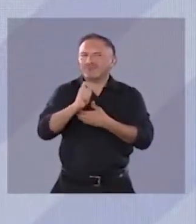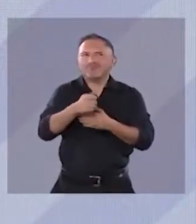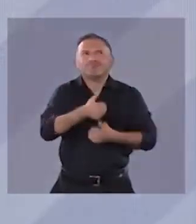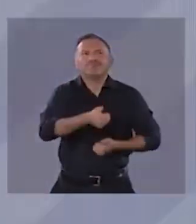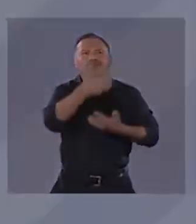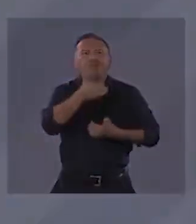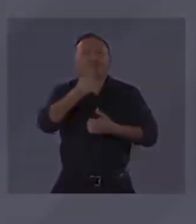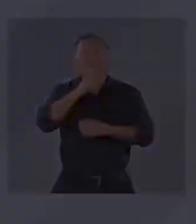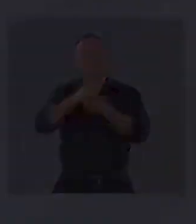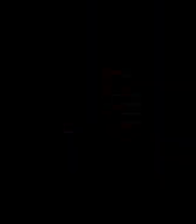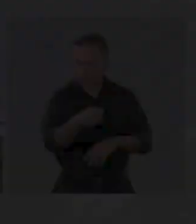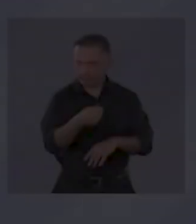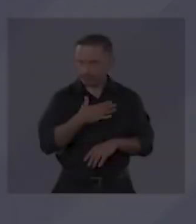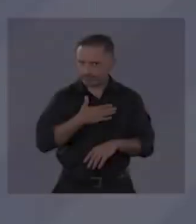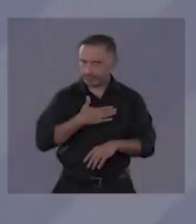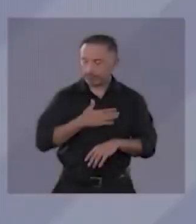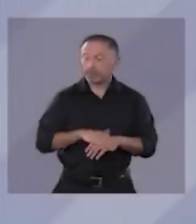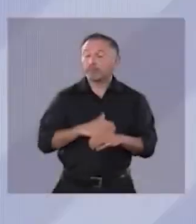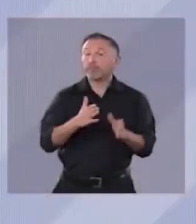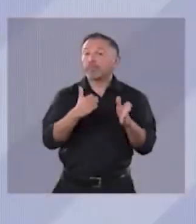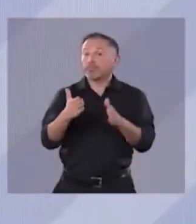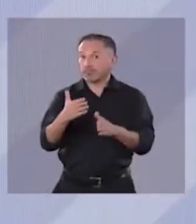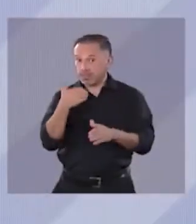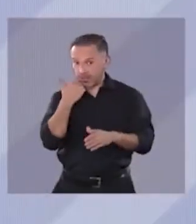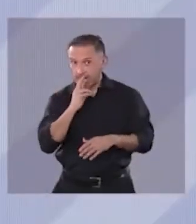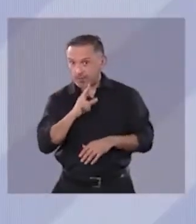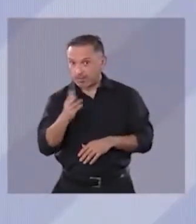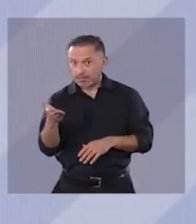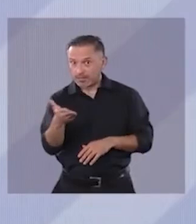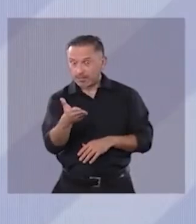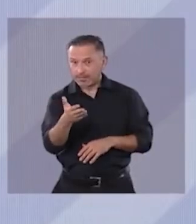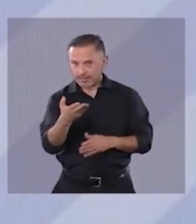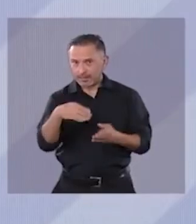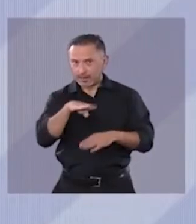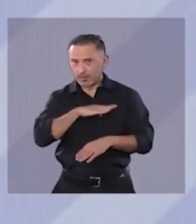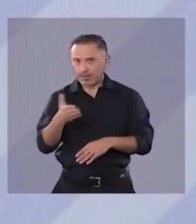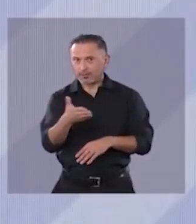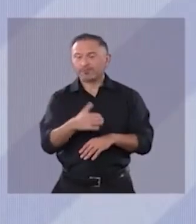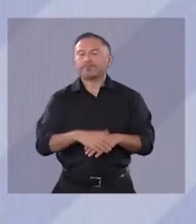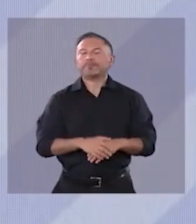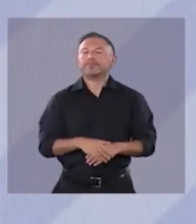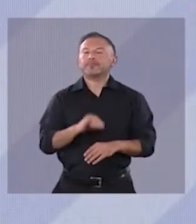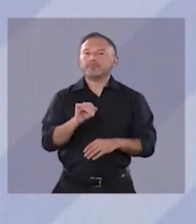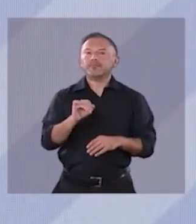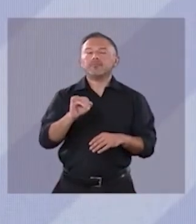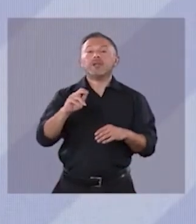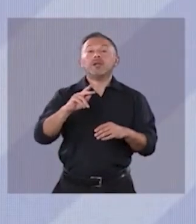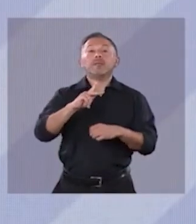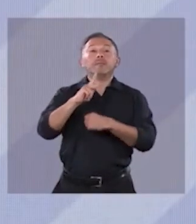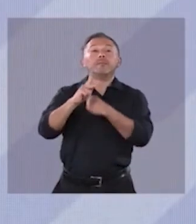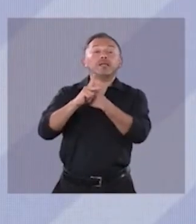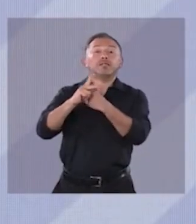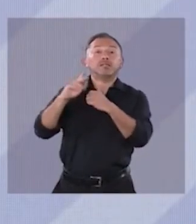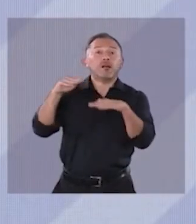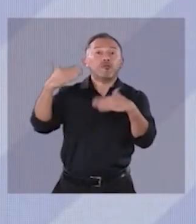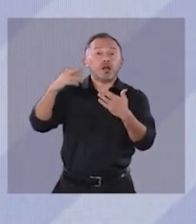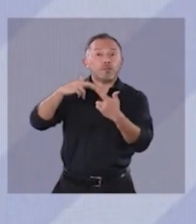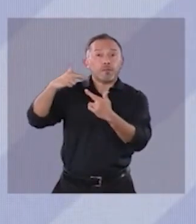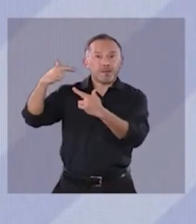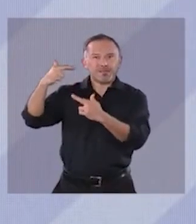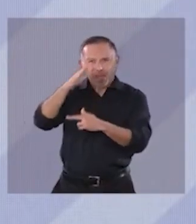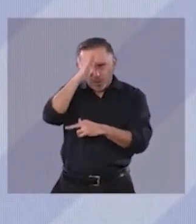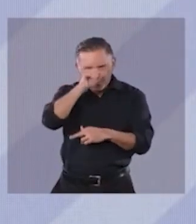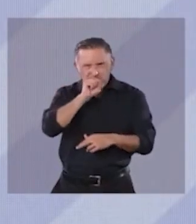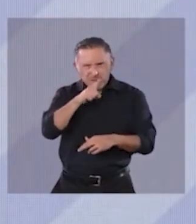mi gobierno, crecer. Se acabó la sumisión en la política exterior. Vamos a recordar el Comes y te vas